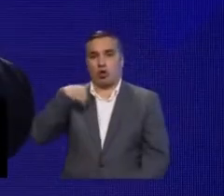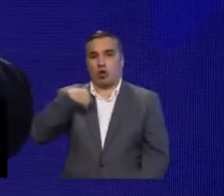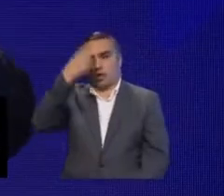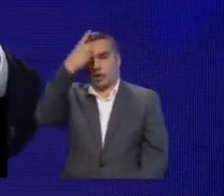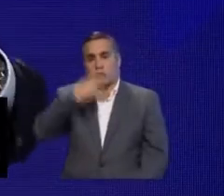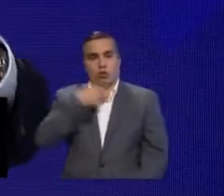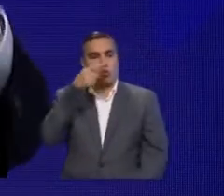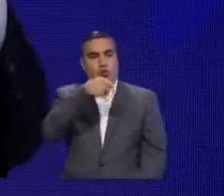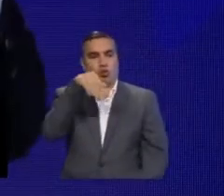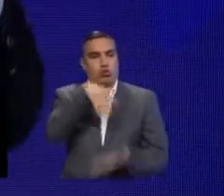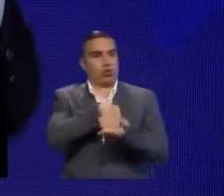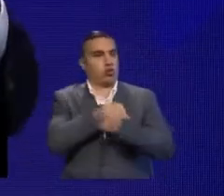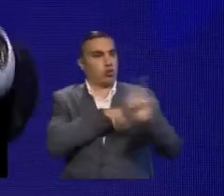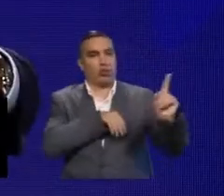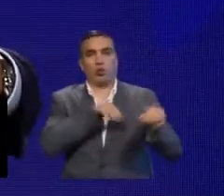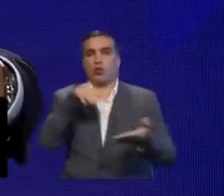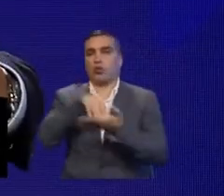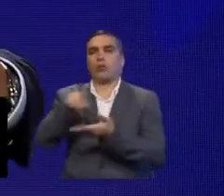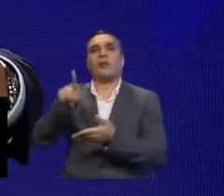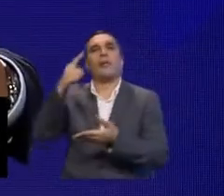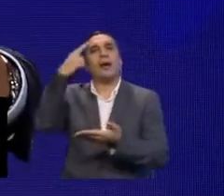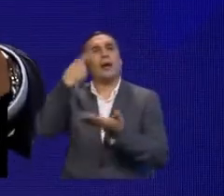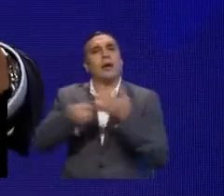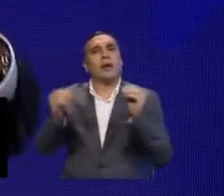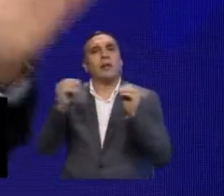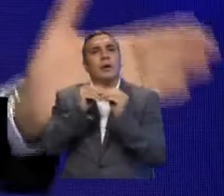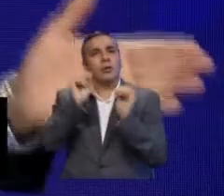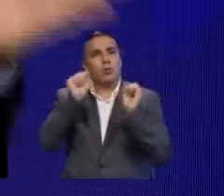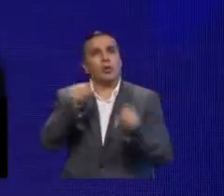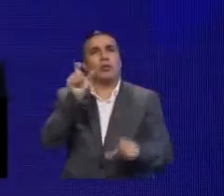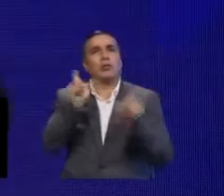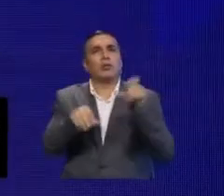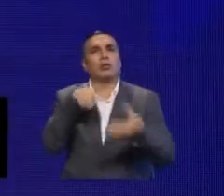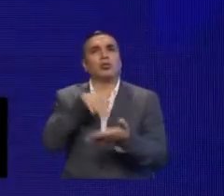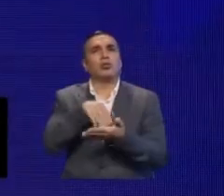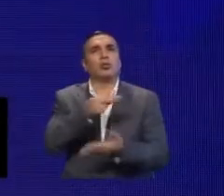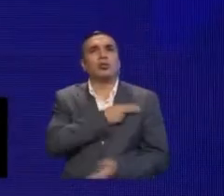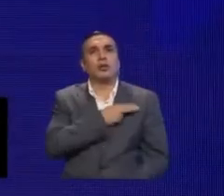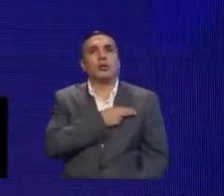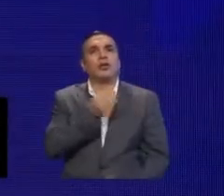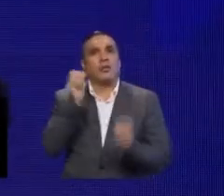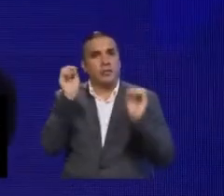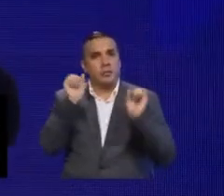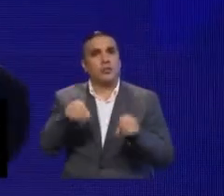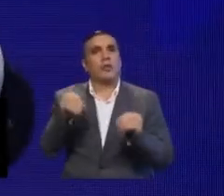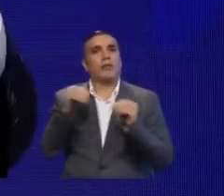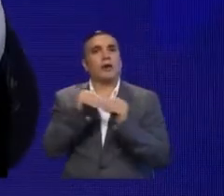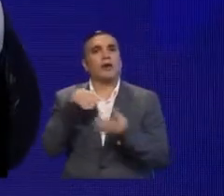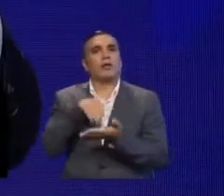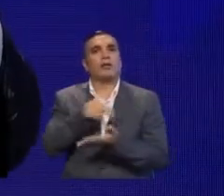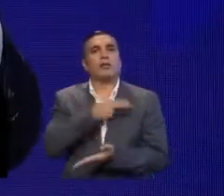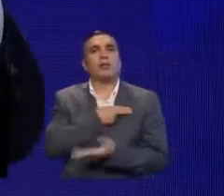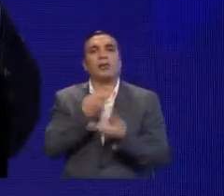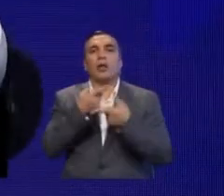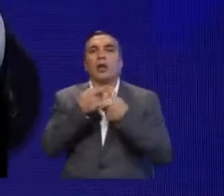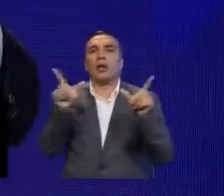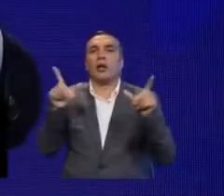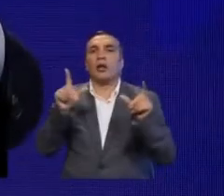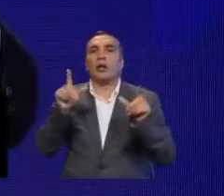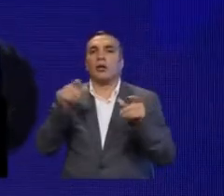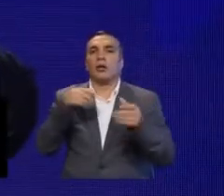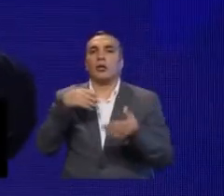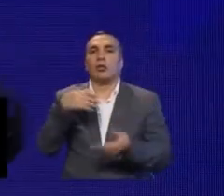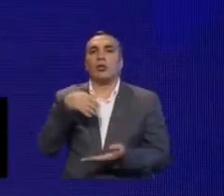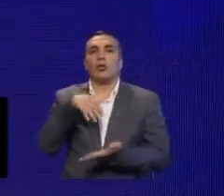turno, para que haya más oferta universitaria, más extensiones universitarias y libre oferta de